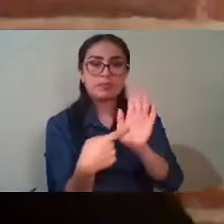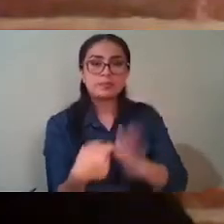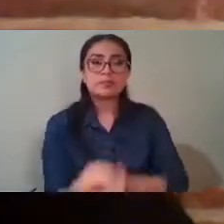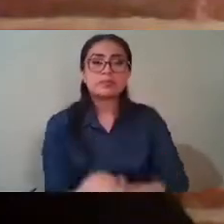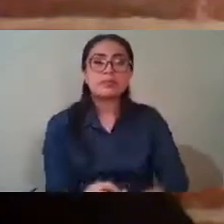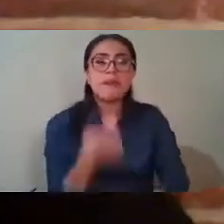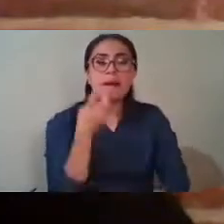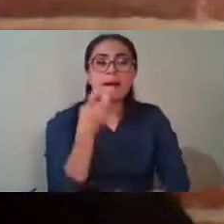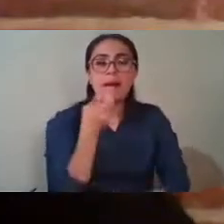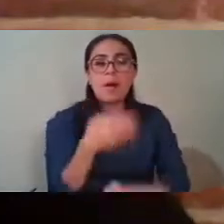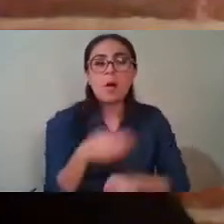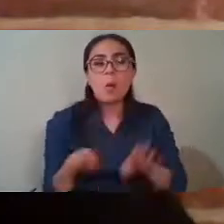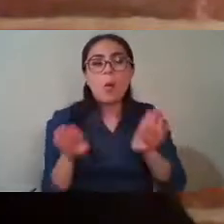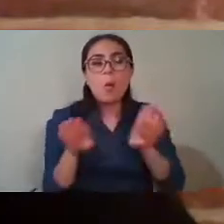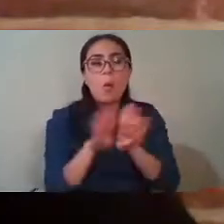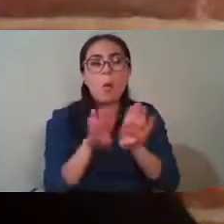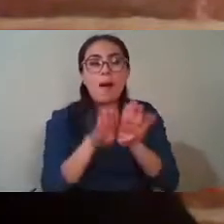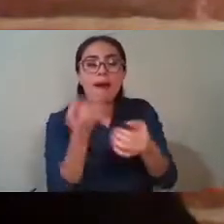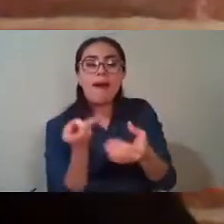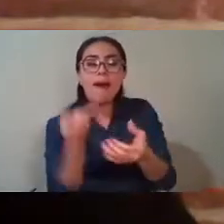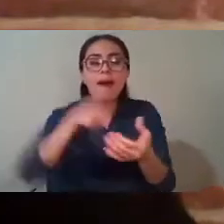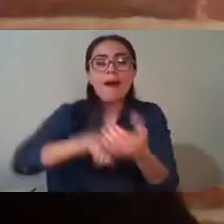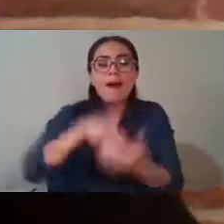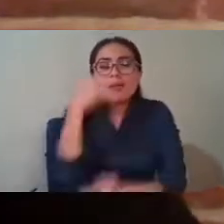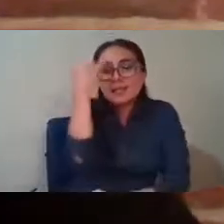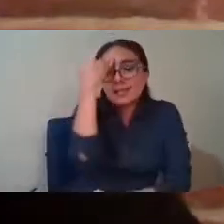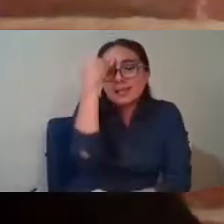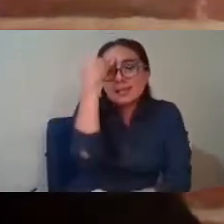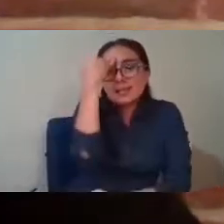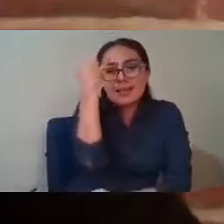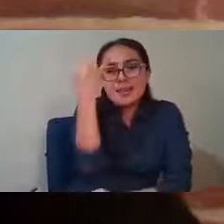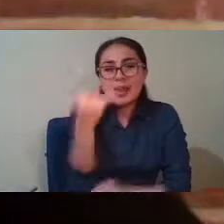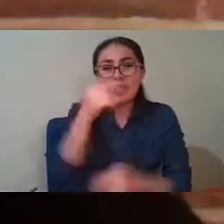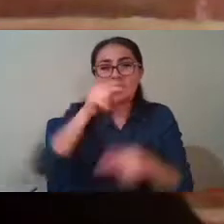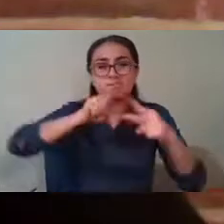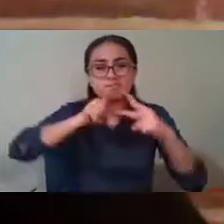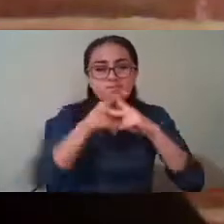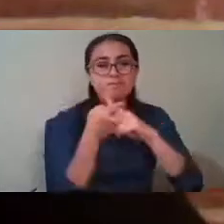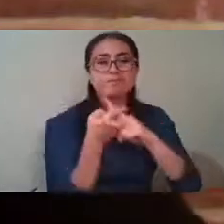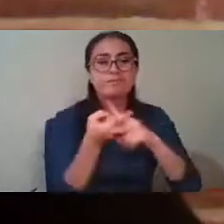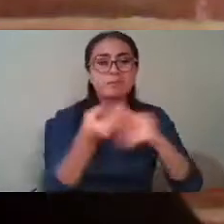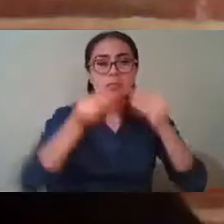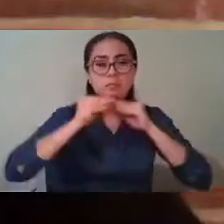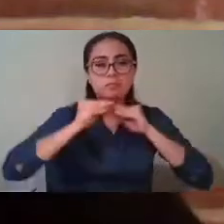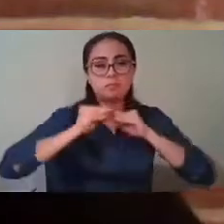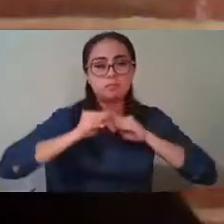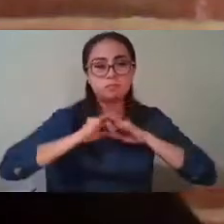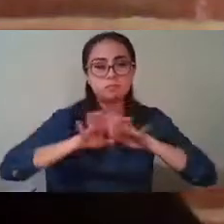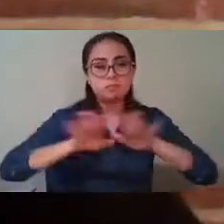es el óvulo fertilizado, es la semilla fertilizada, es la semilla